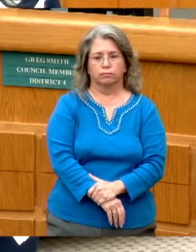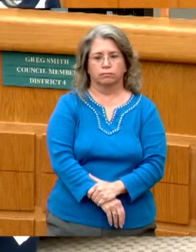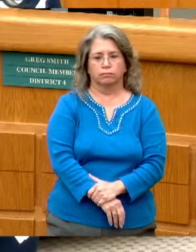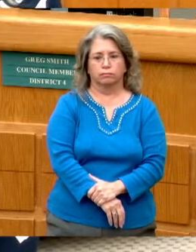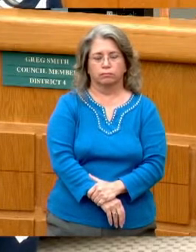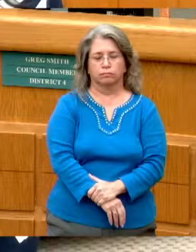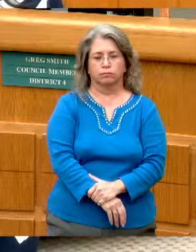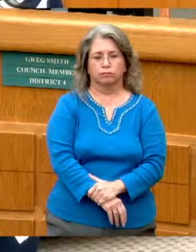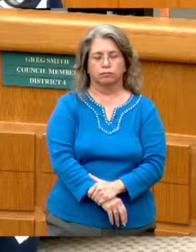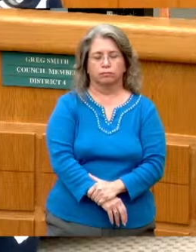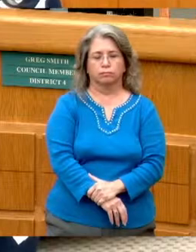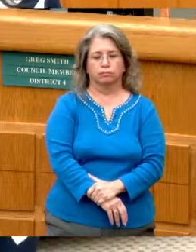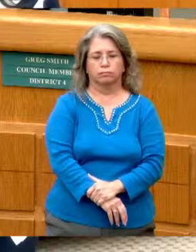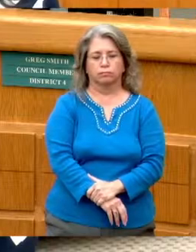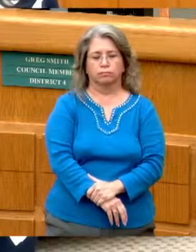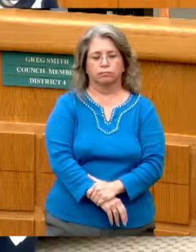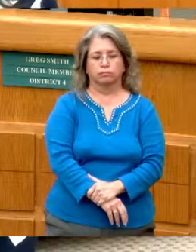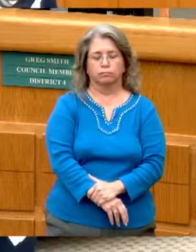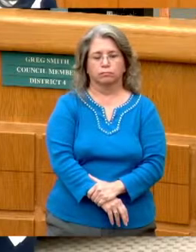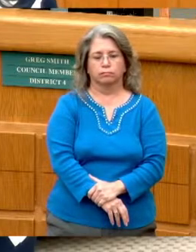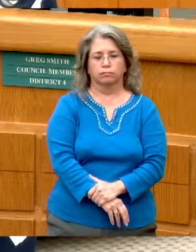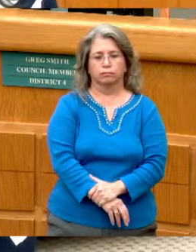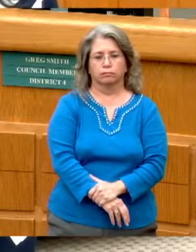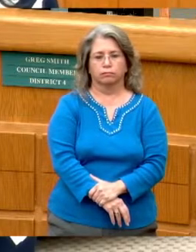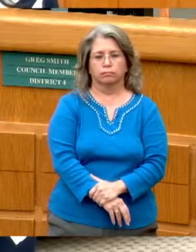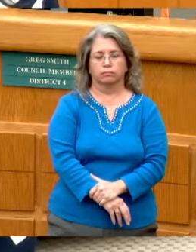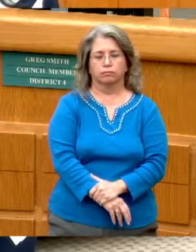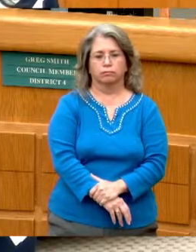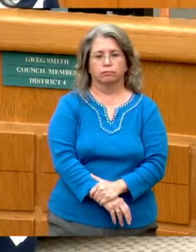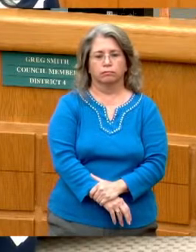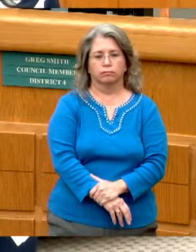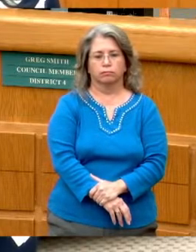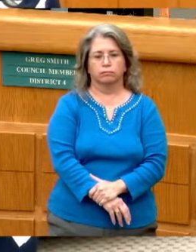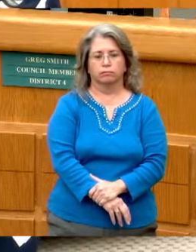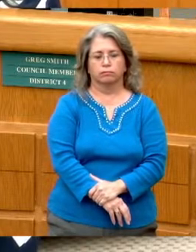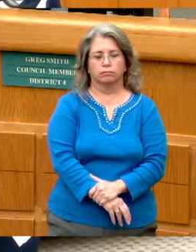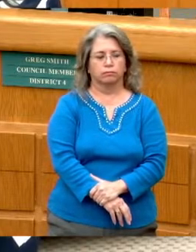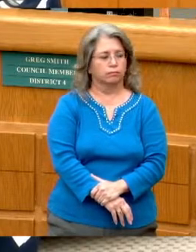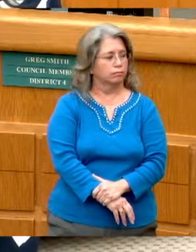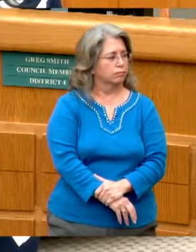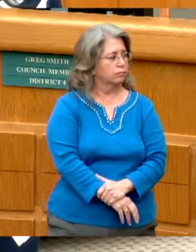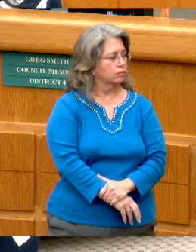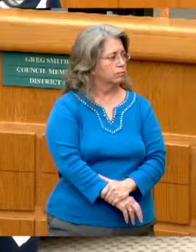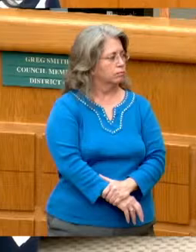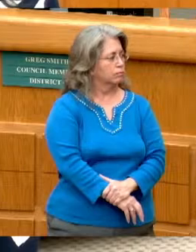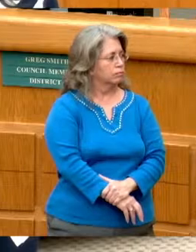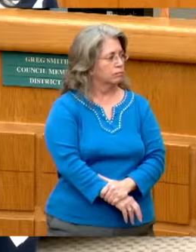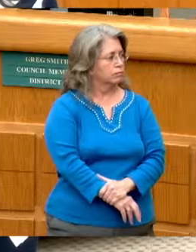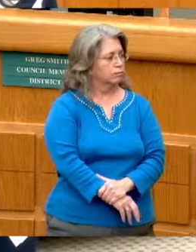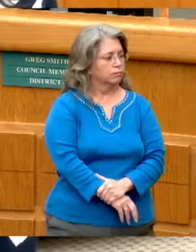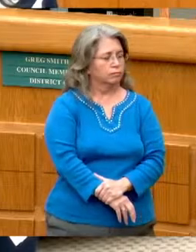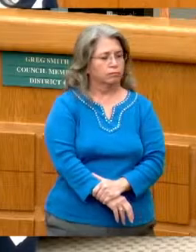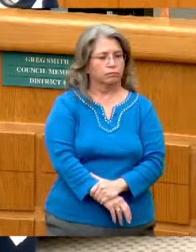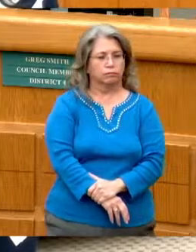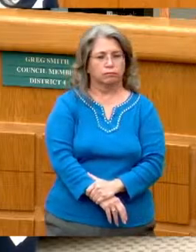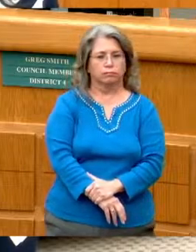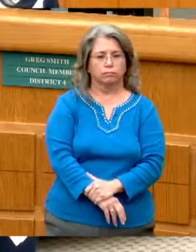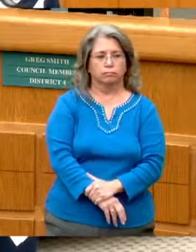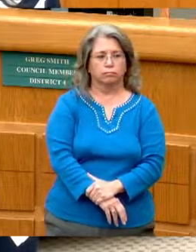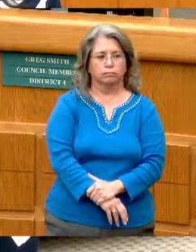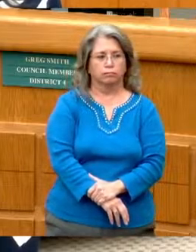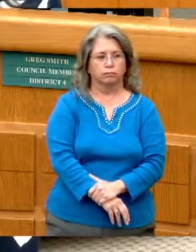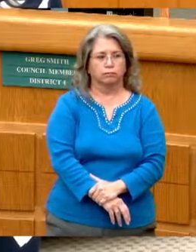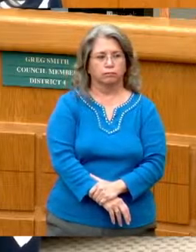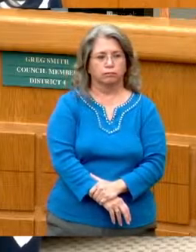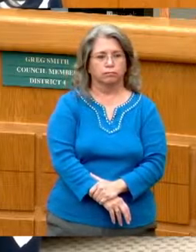Borchardt Fairgrounds. Tenemos un anuncio muy importante que no queremos, tenemos otros eventos. Un evento